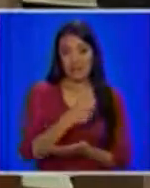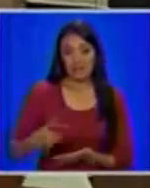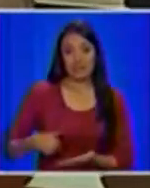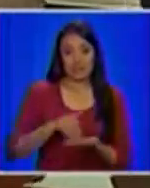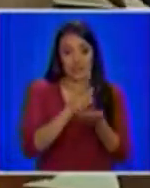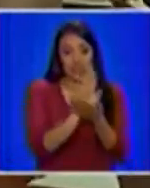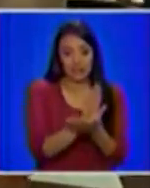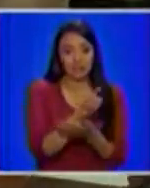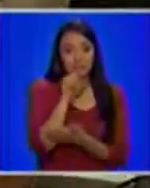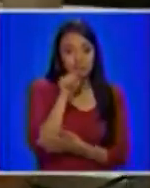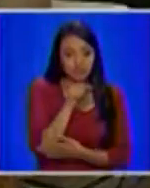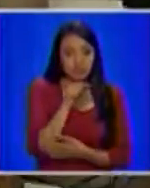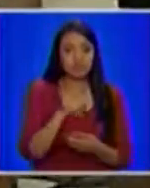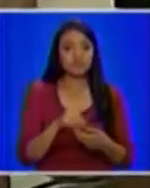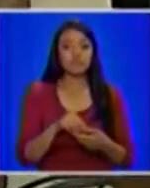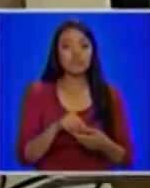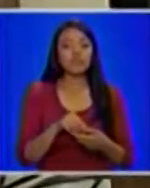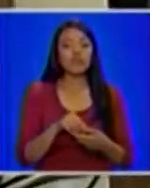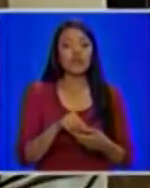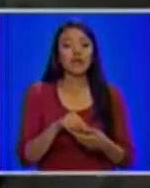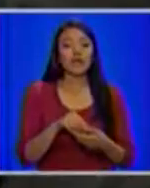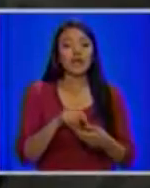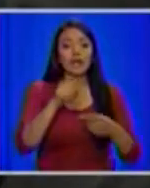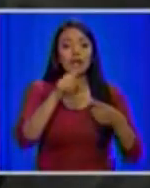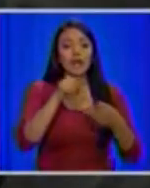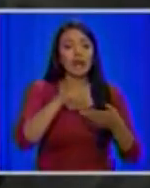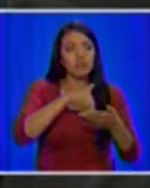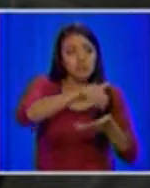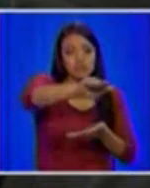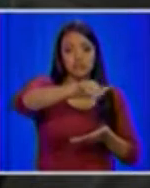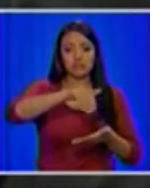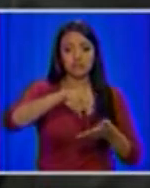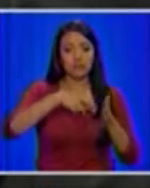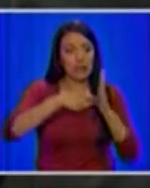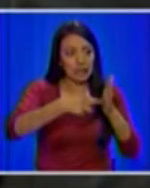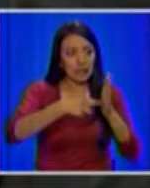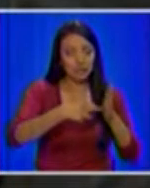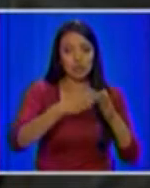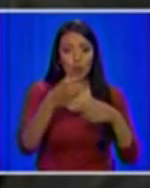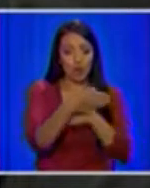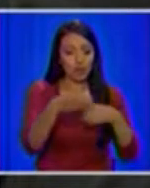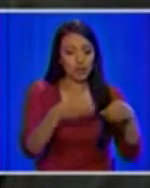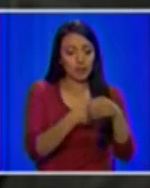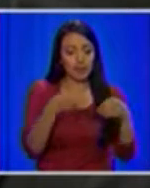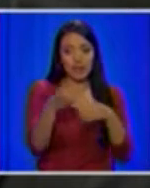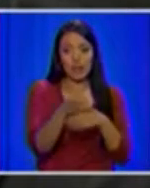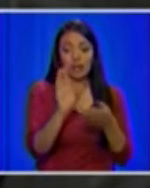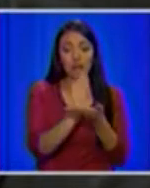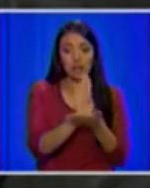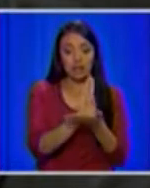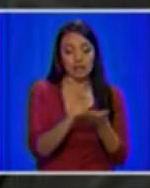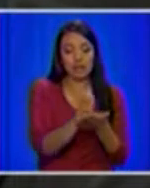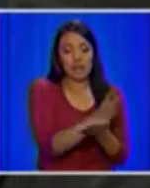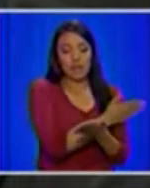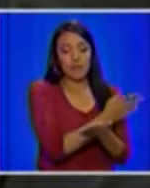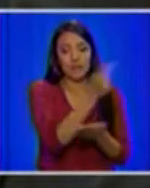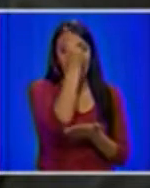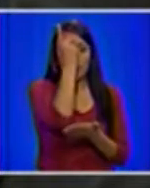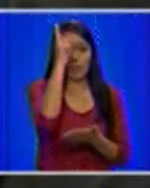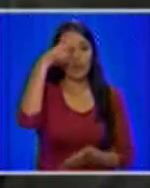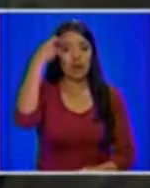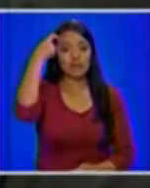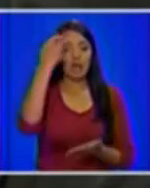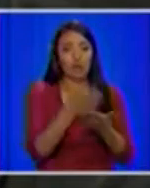instituto ecuatoriano de seguridad social iess elimine de los registros contables del ies correspondiente la deuda que mantiene el estado